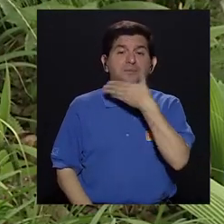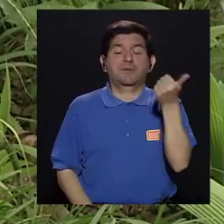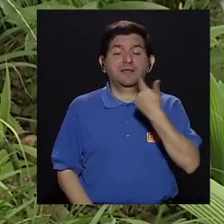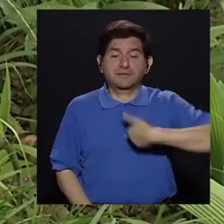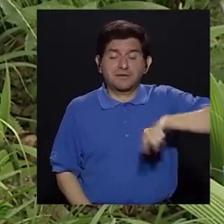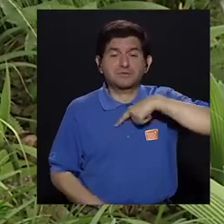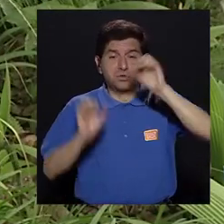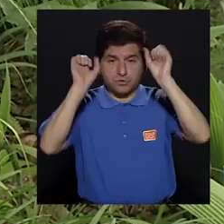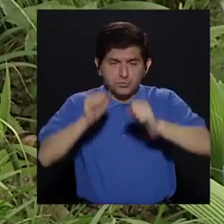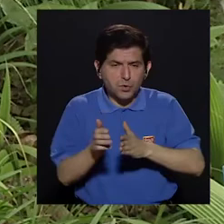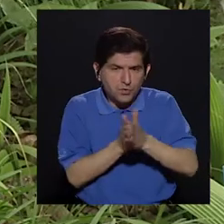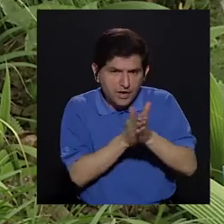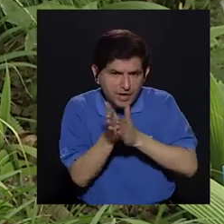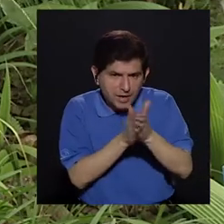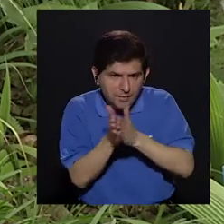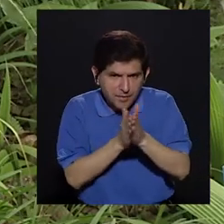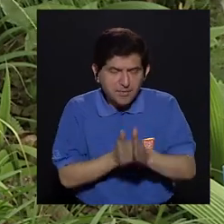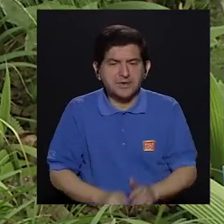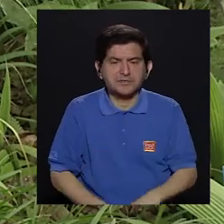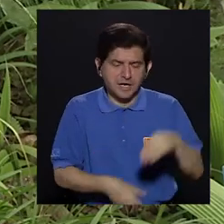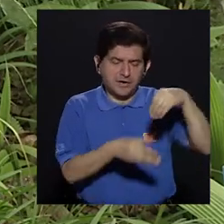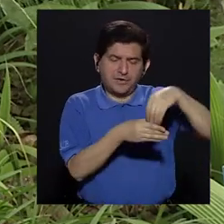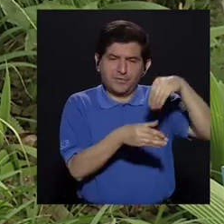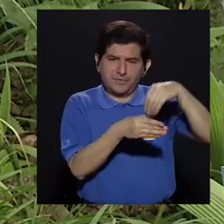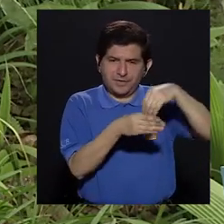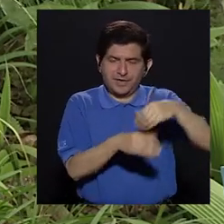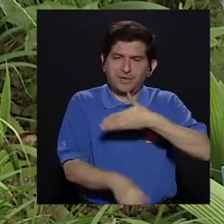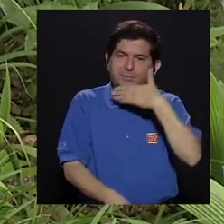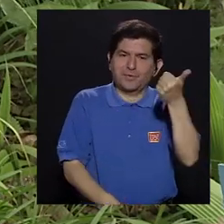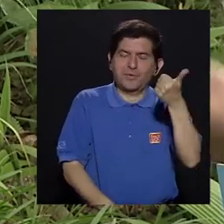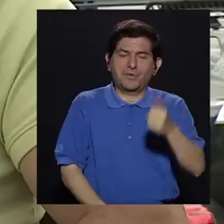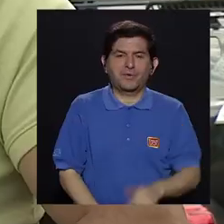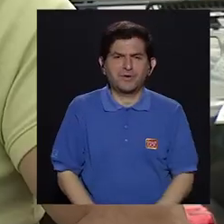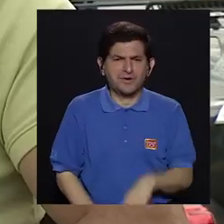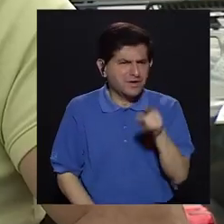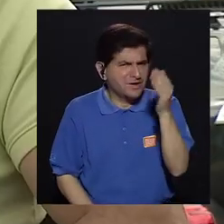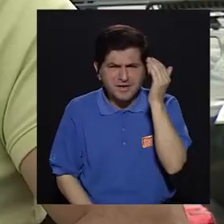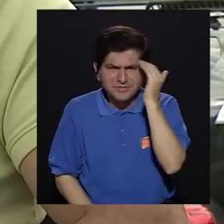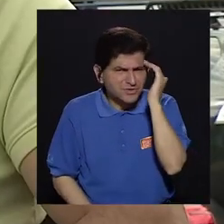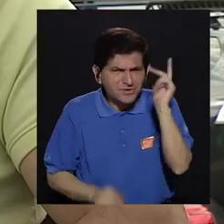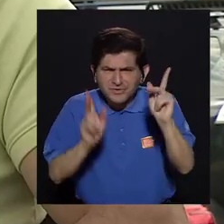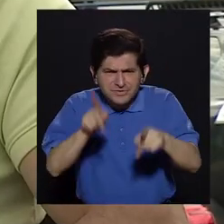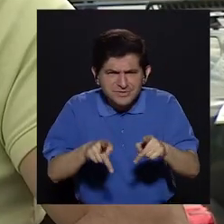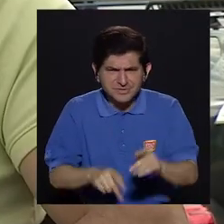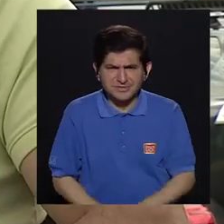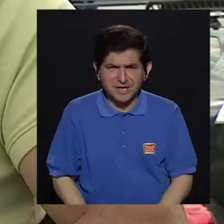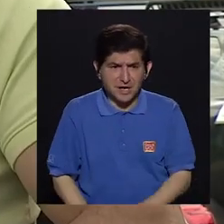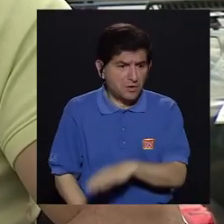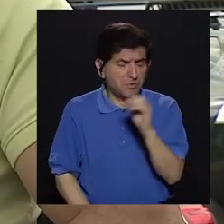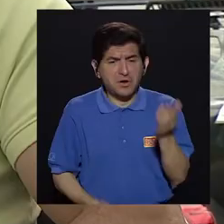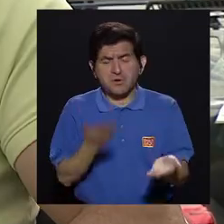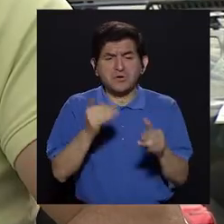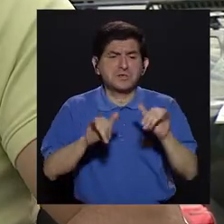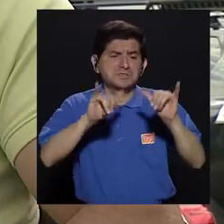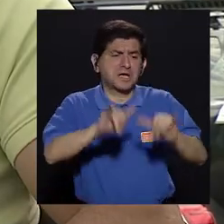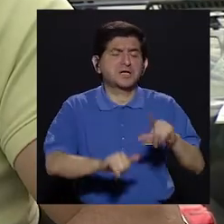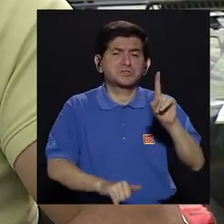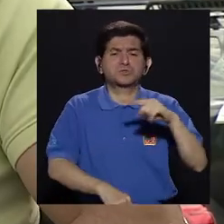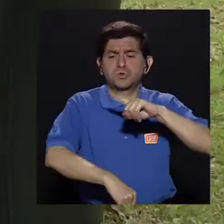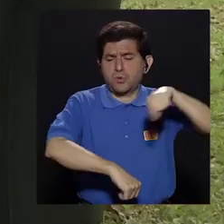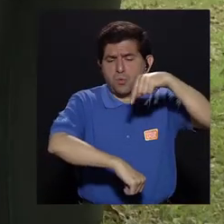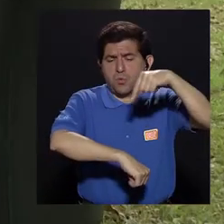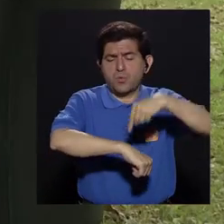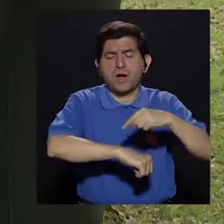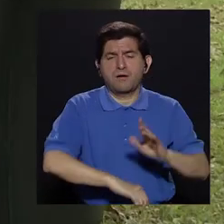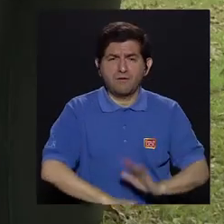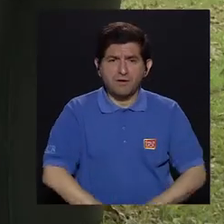somos capaces de aprovechar más los nutrientes que tiene. Oye, casi nadie sabe eso. Ajá. O al menos lo dejan, pero como una hora nada más.